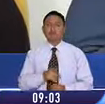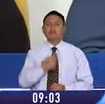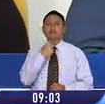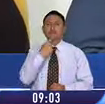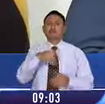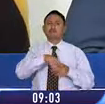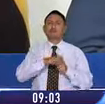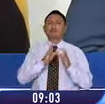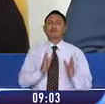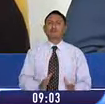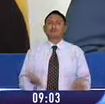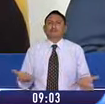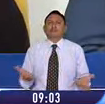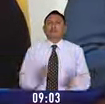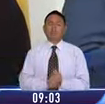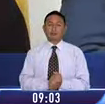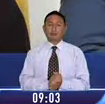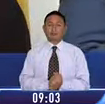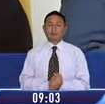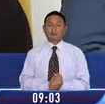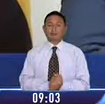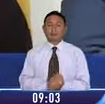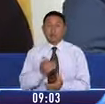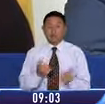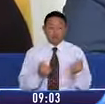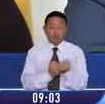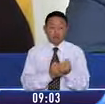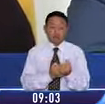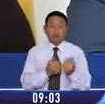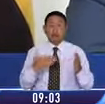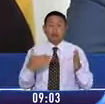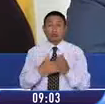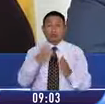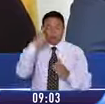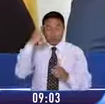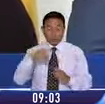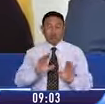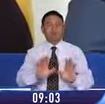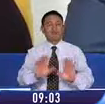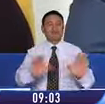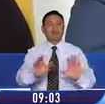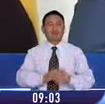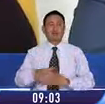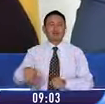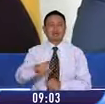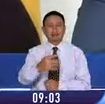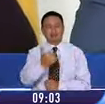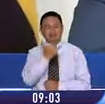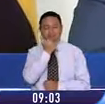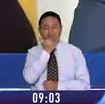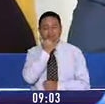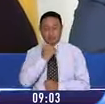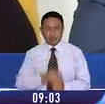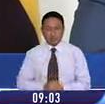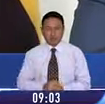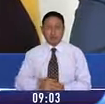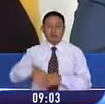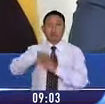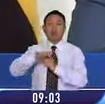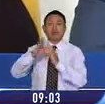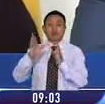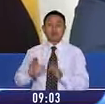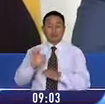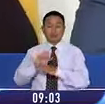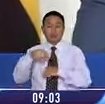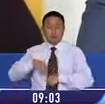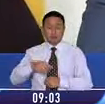cuerpo diplomático? No es si está a favor o no de los gobiernos. Eso es a caer en un simplismo. El cuerpo diplomático